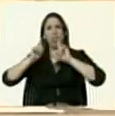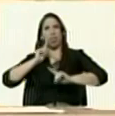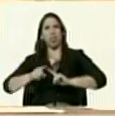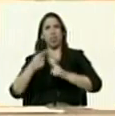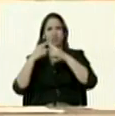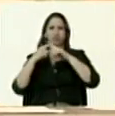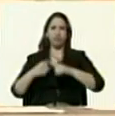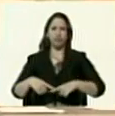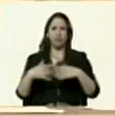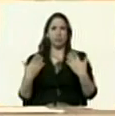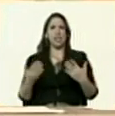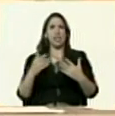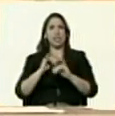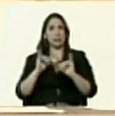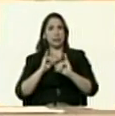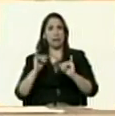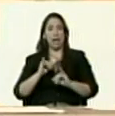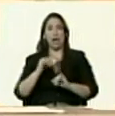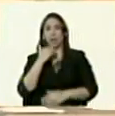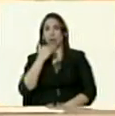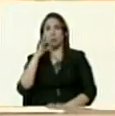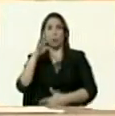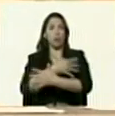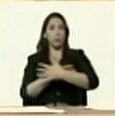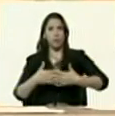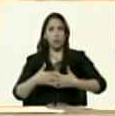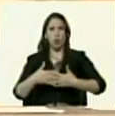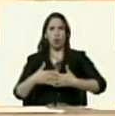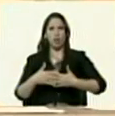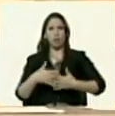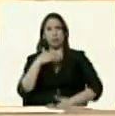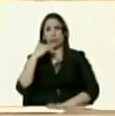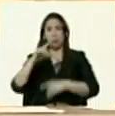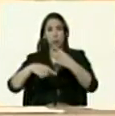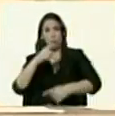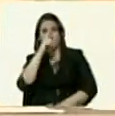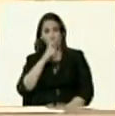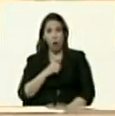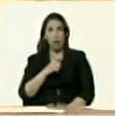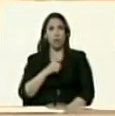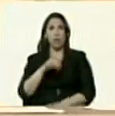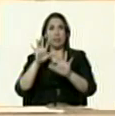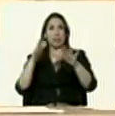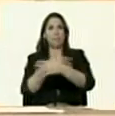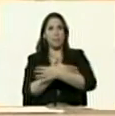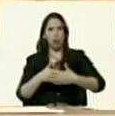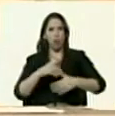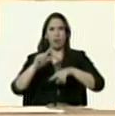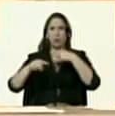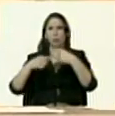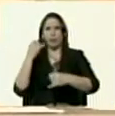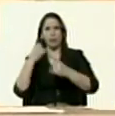cifras. Ya van por 4 millones. Próximo año llegarán a 10 millones. Y cuando terminemos el censo, Menéndez, aquí no vivirá nadie.